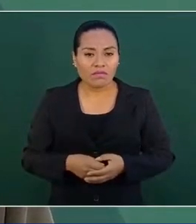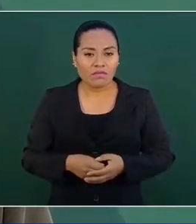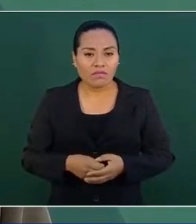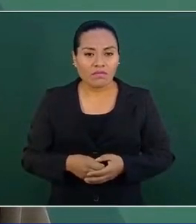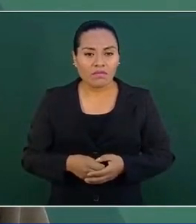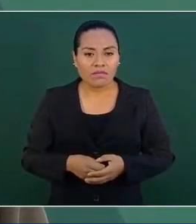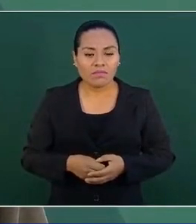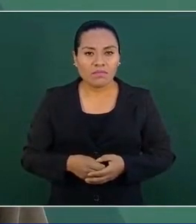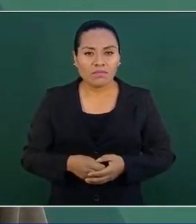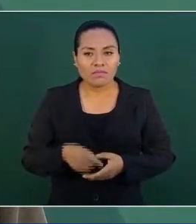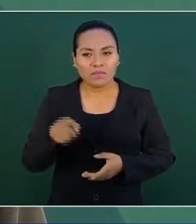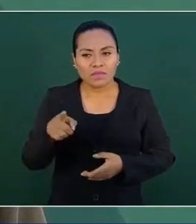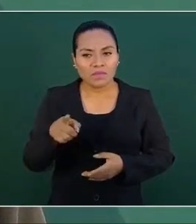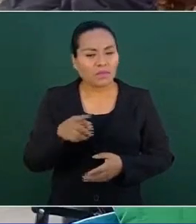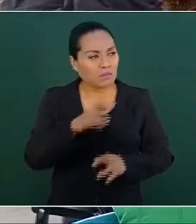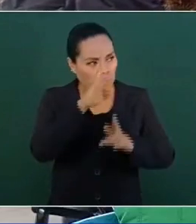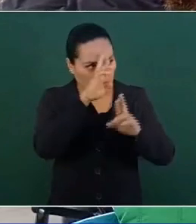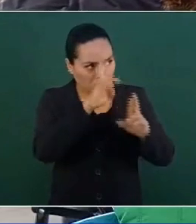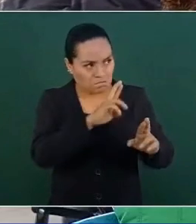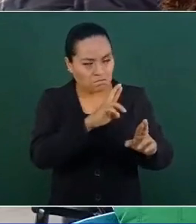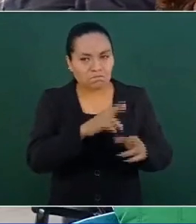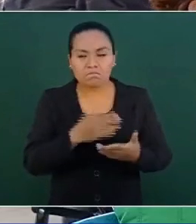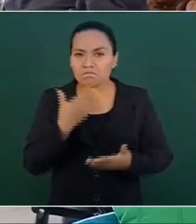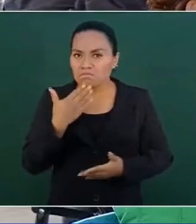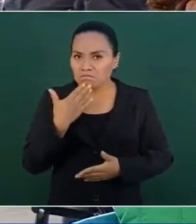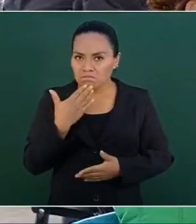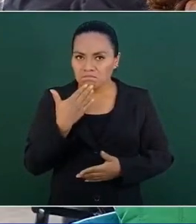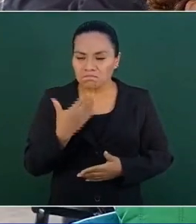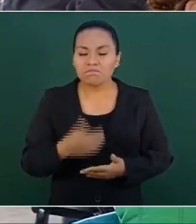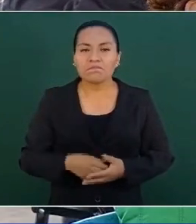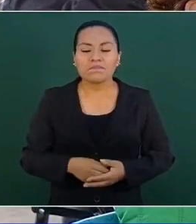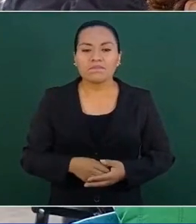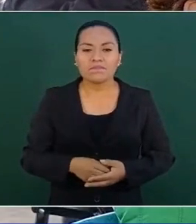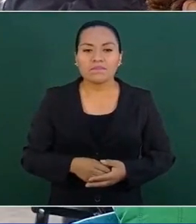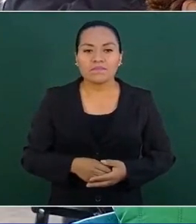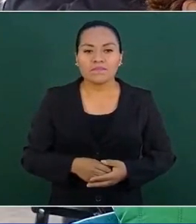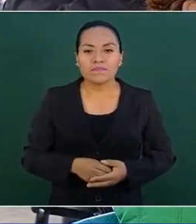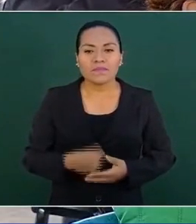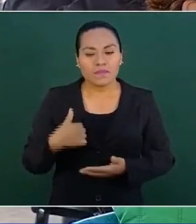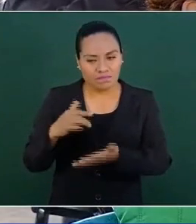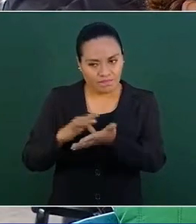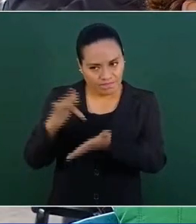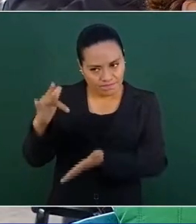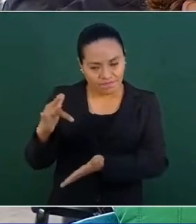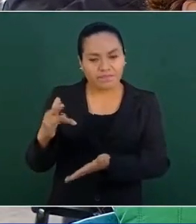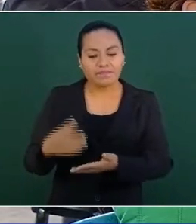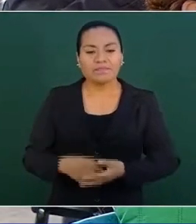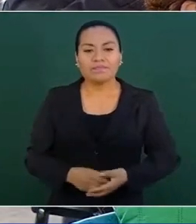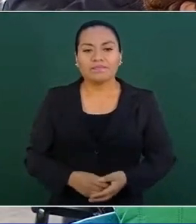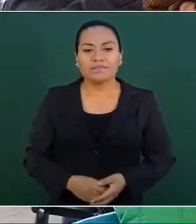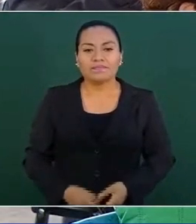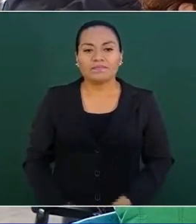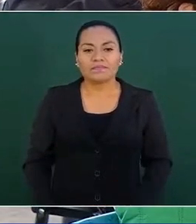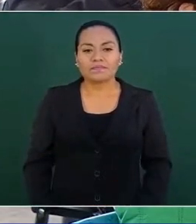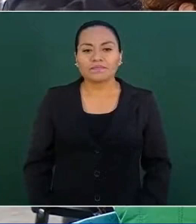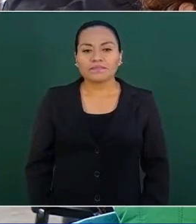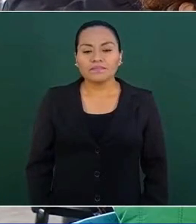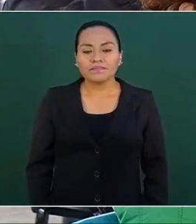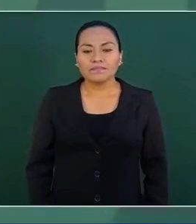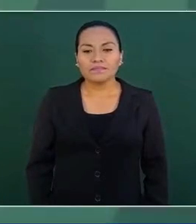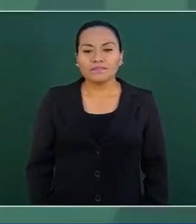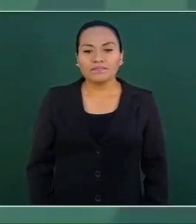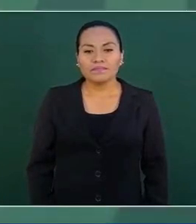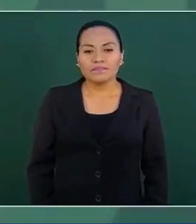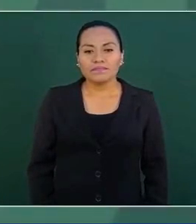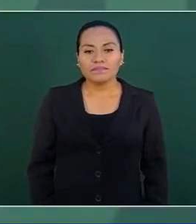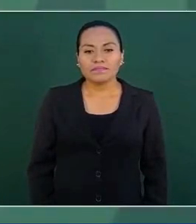respetuosa y yo te quiero agradecer eso. A lo mejor te voy a